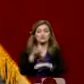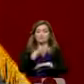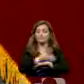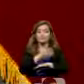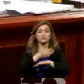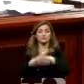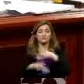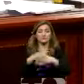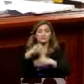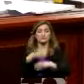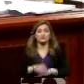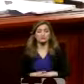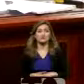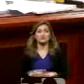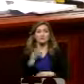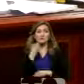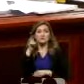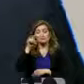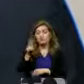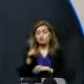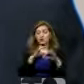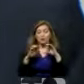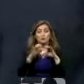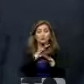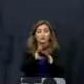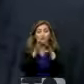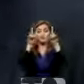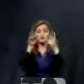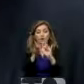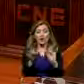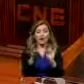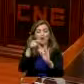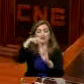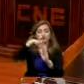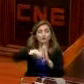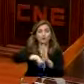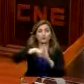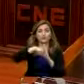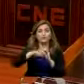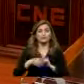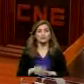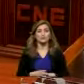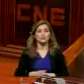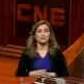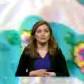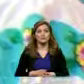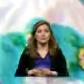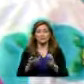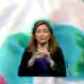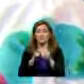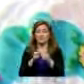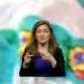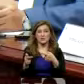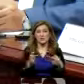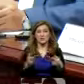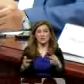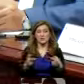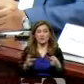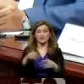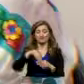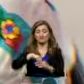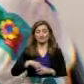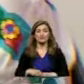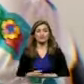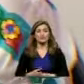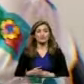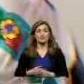debió haberse ya procesado. Dijeron que necesitaban conversar acerca del texto a profundidad y una vez más se notaron los bloques de mayoría y minoría en este consejo.